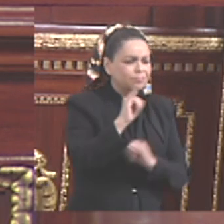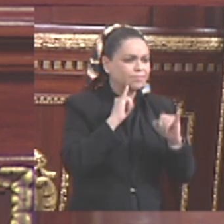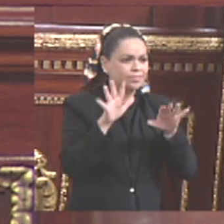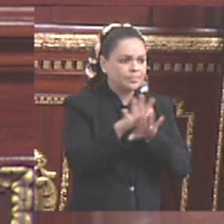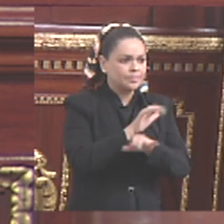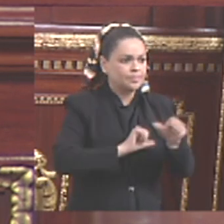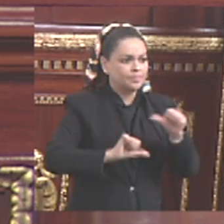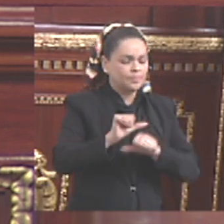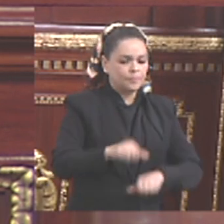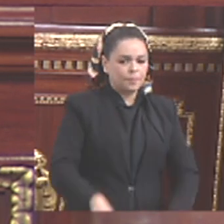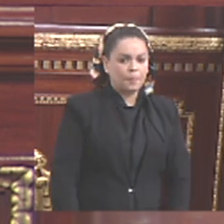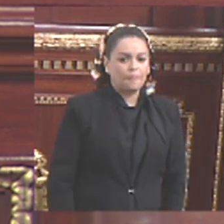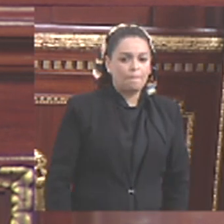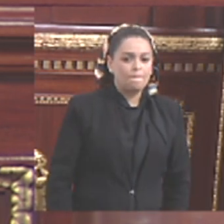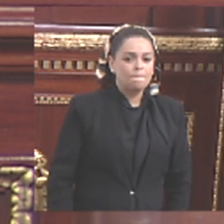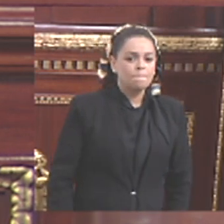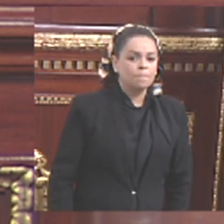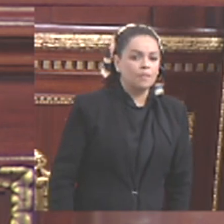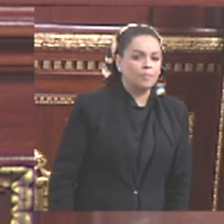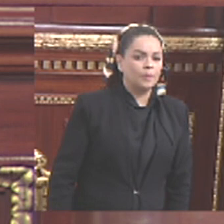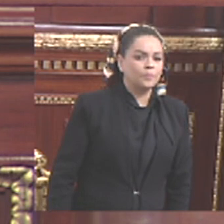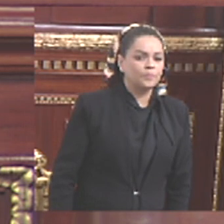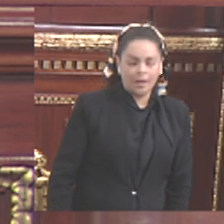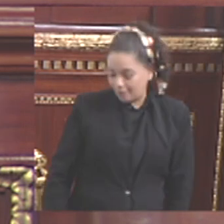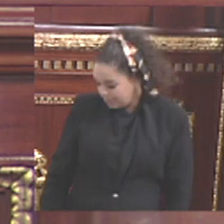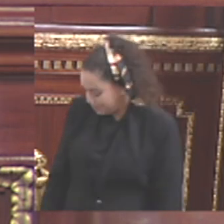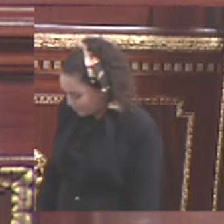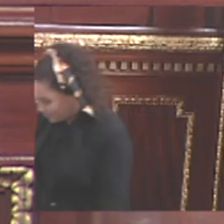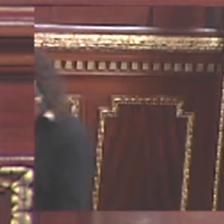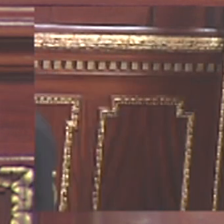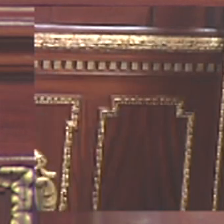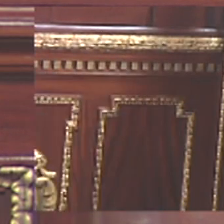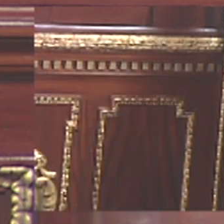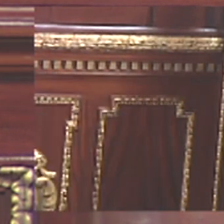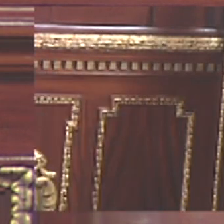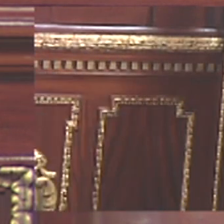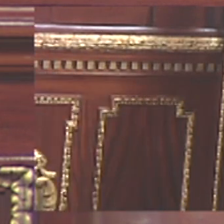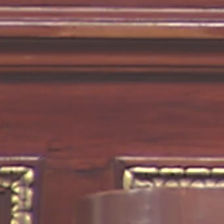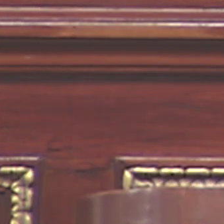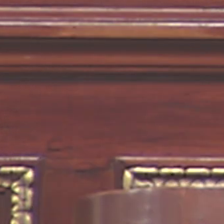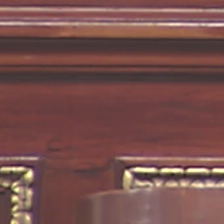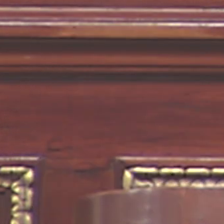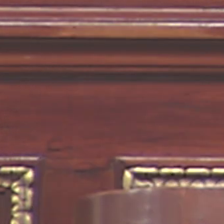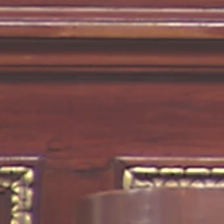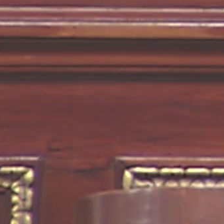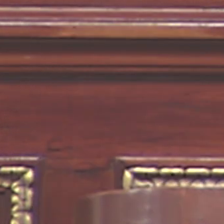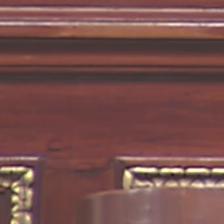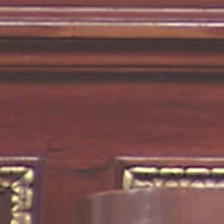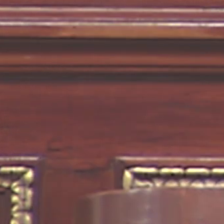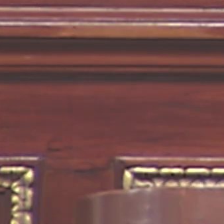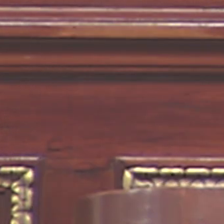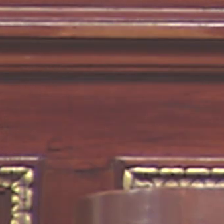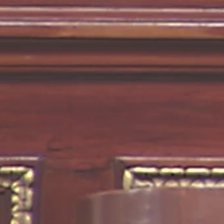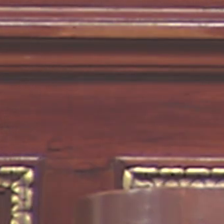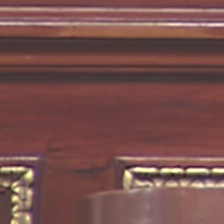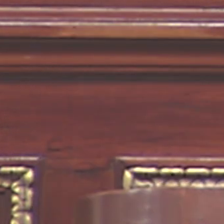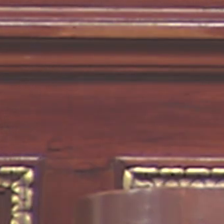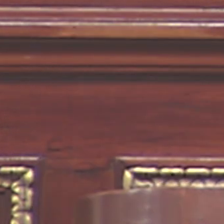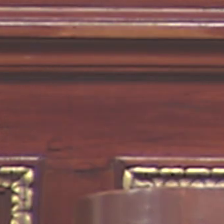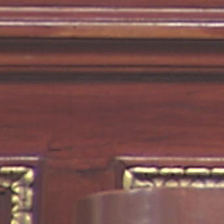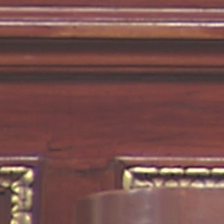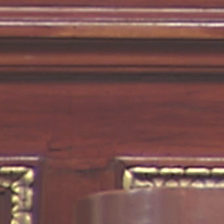Eran tomados en ese entonces. ¿Y qué decimos de Mauricio Toledo? ¿Dónde está Mauricio